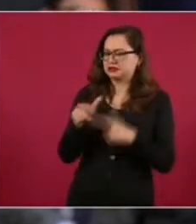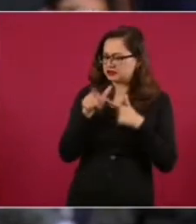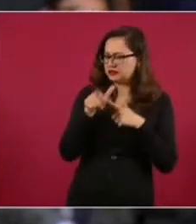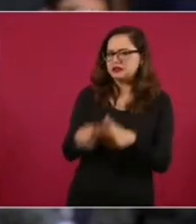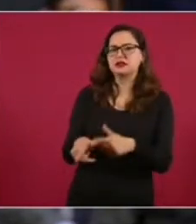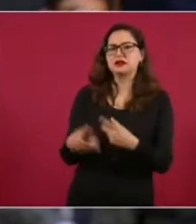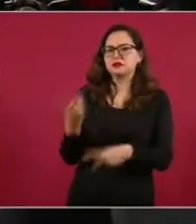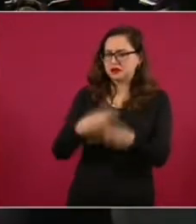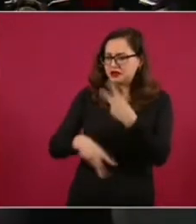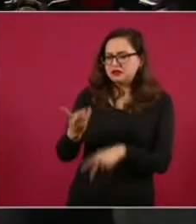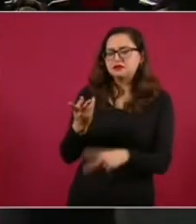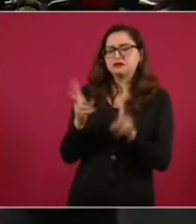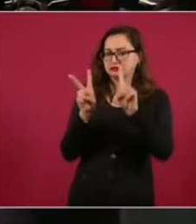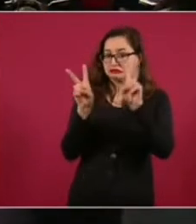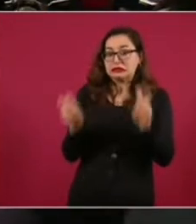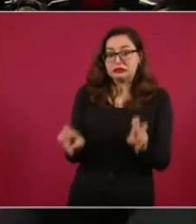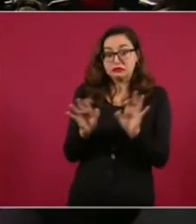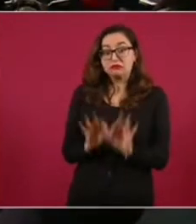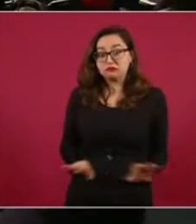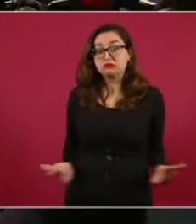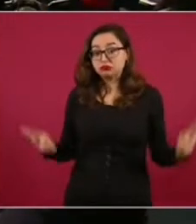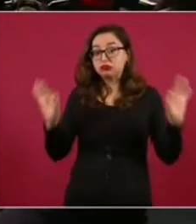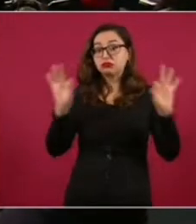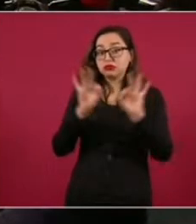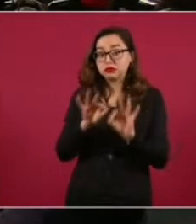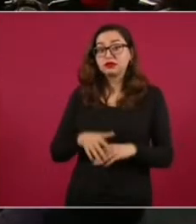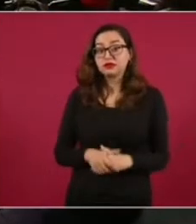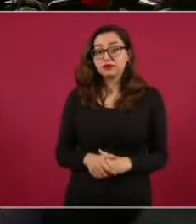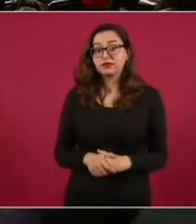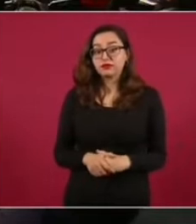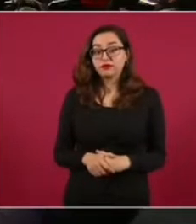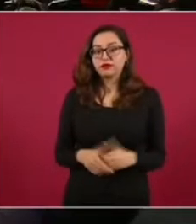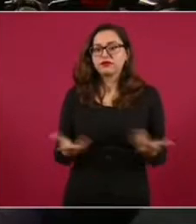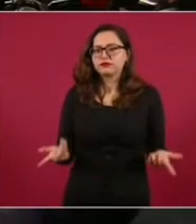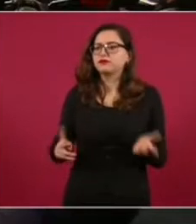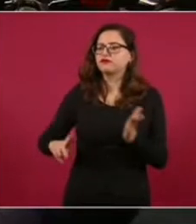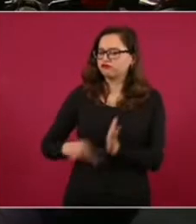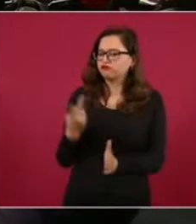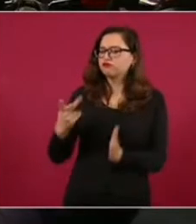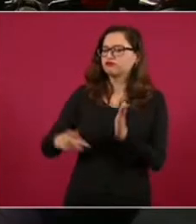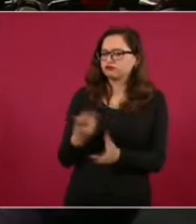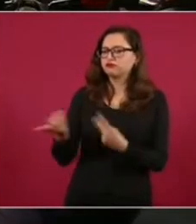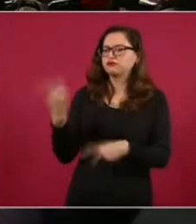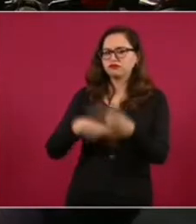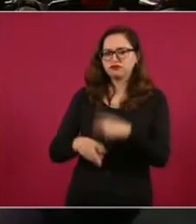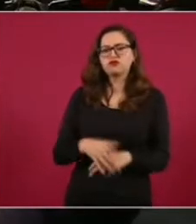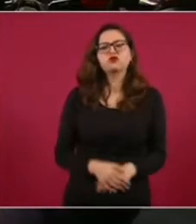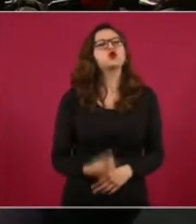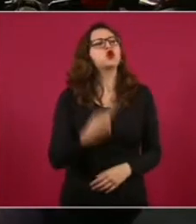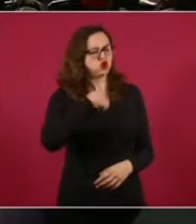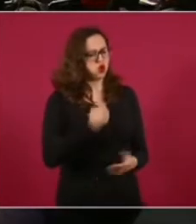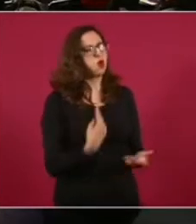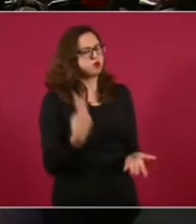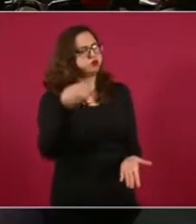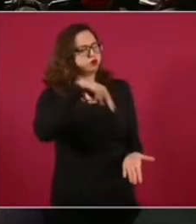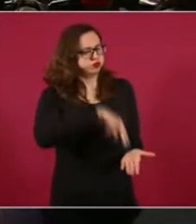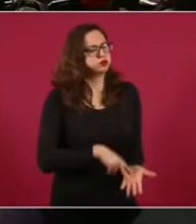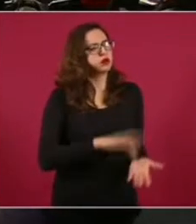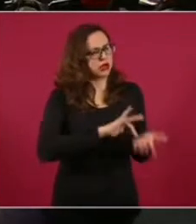este tema tan importante, que vengas periódicamente. Y lo estoy haciendo y lo agradezco. Que